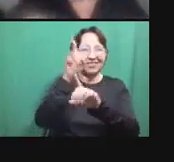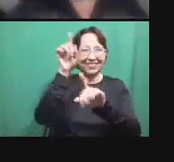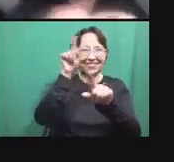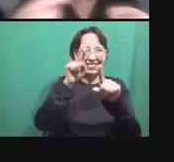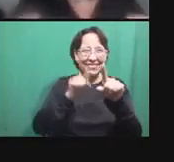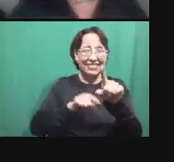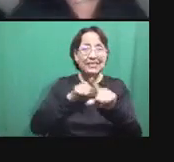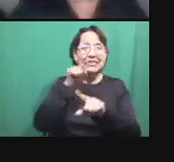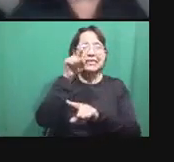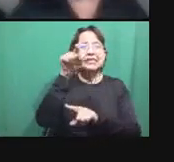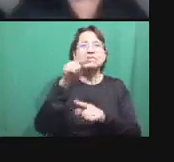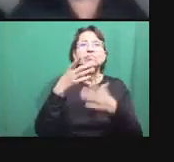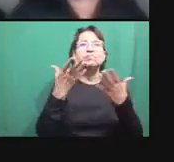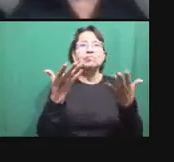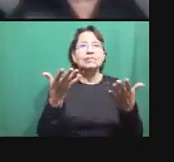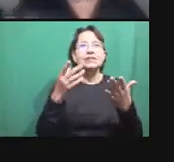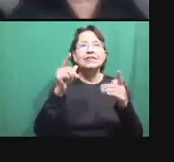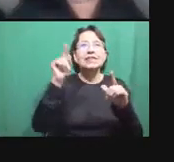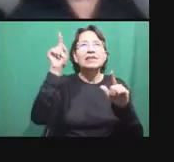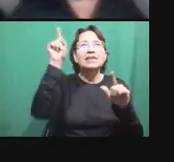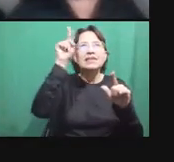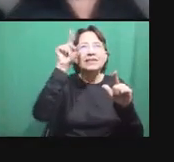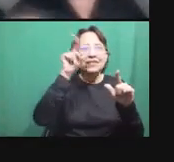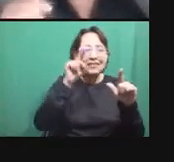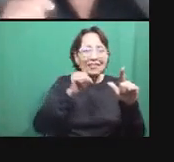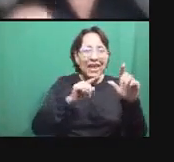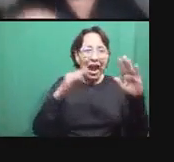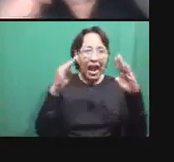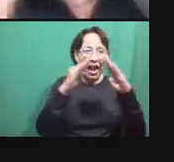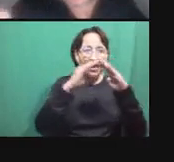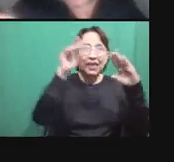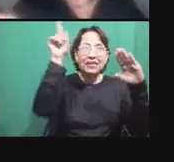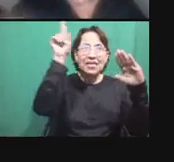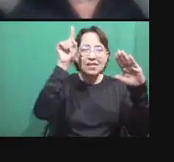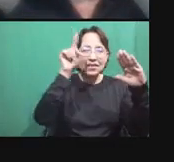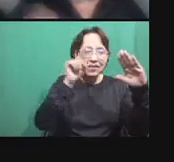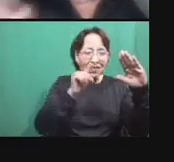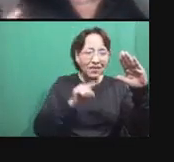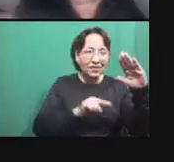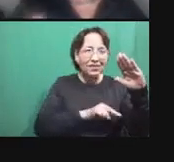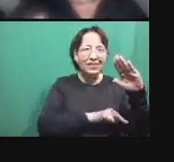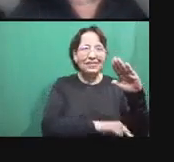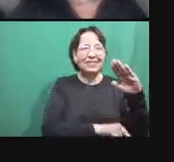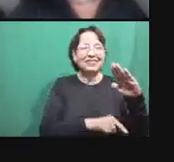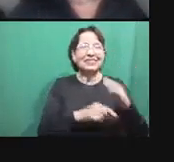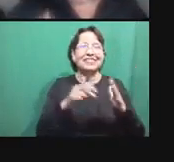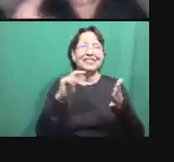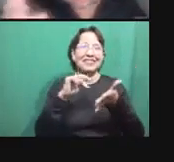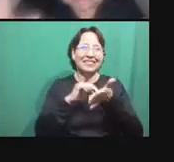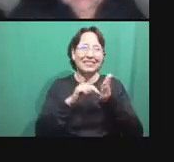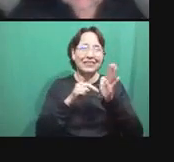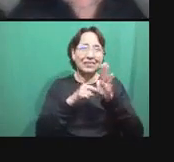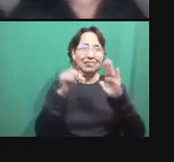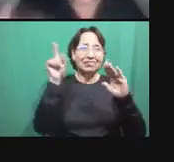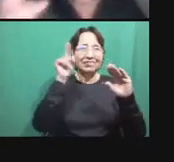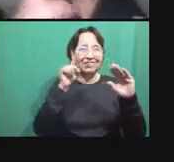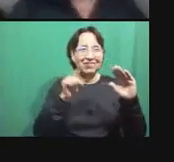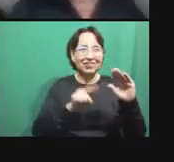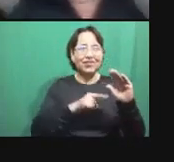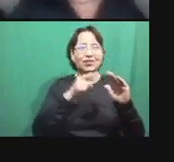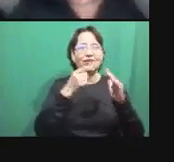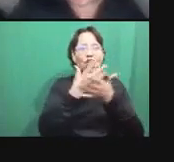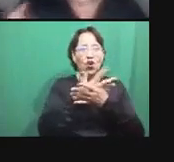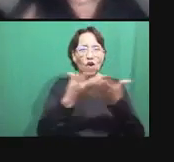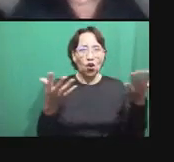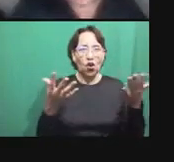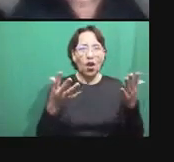empiece a recorrer toda la superficie patrimonial de la casa y empieza a desbordar las superficies, los objetos, hasta